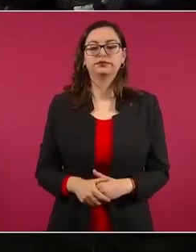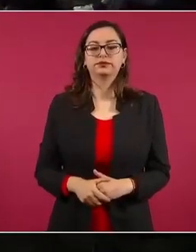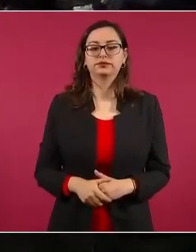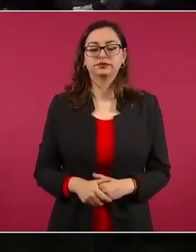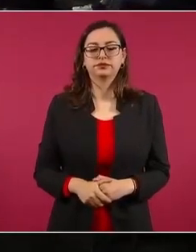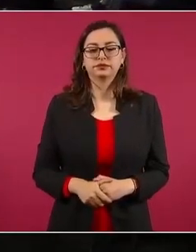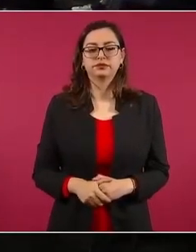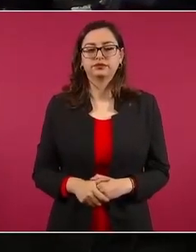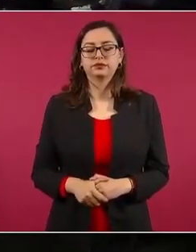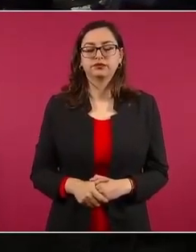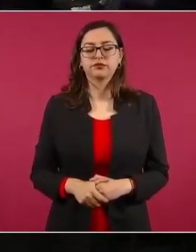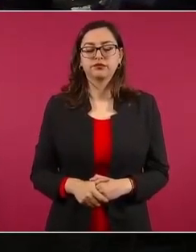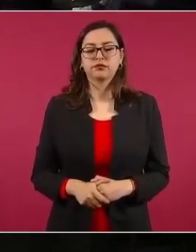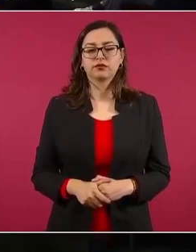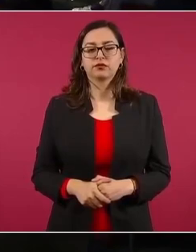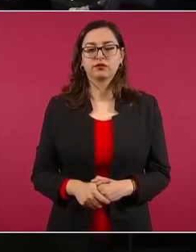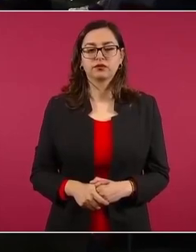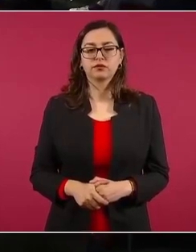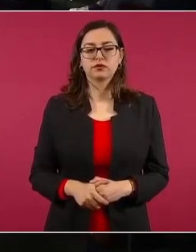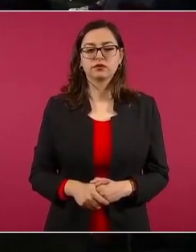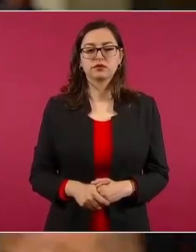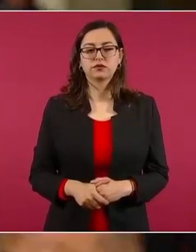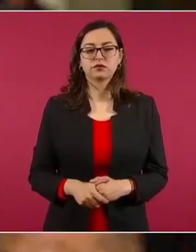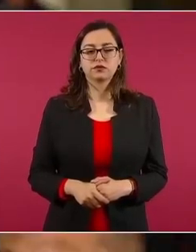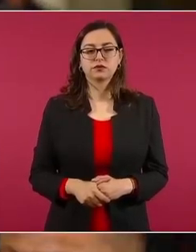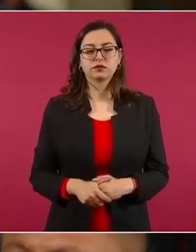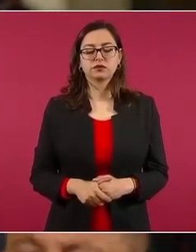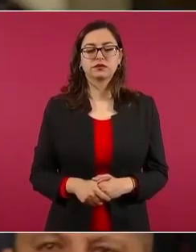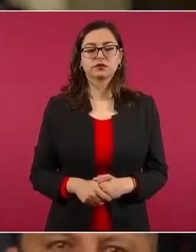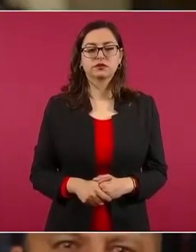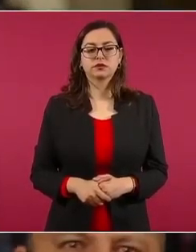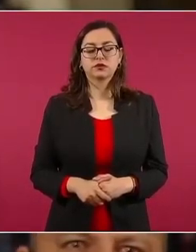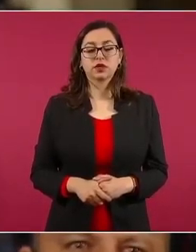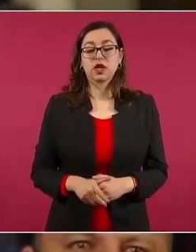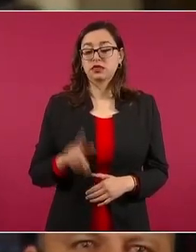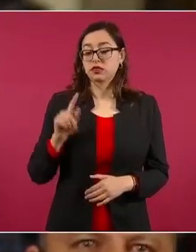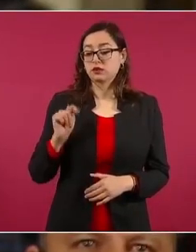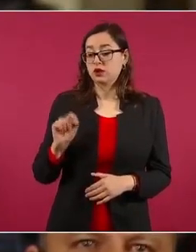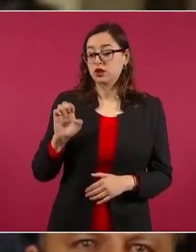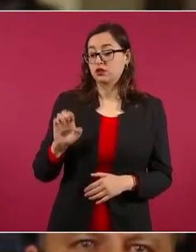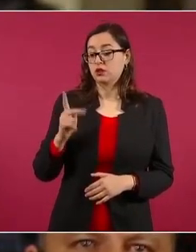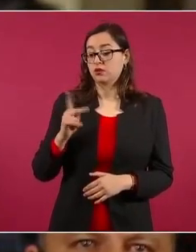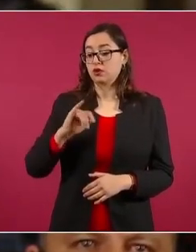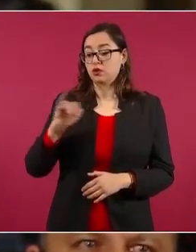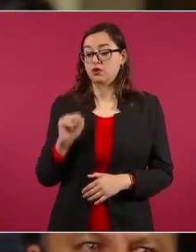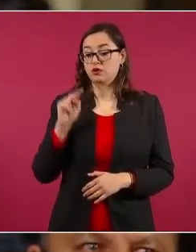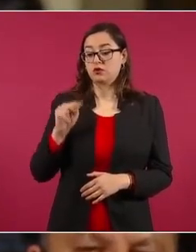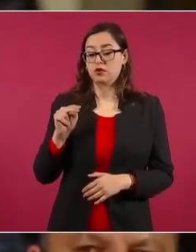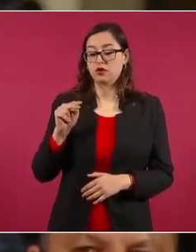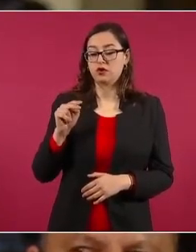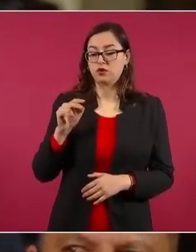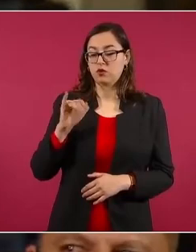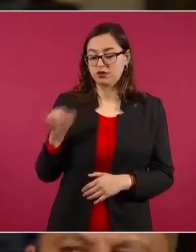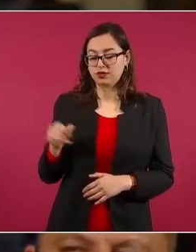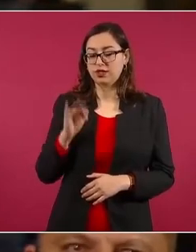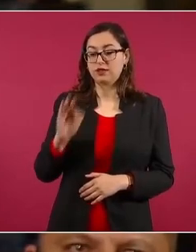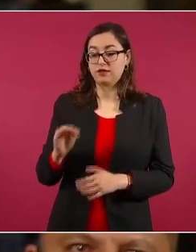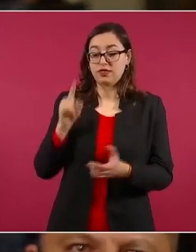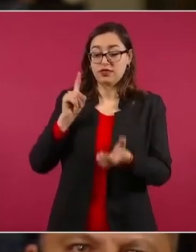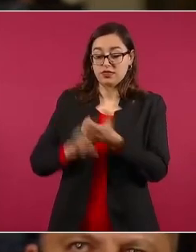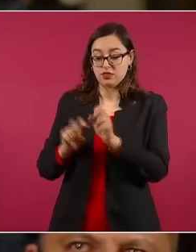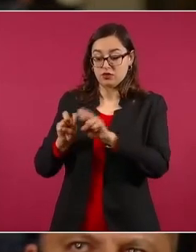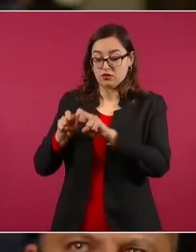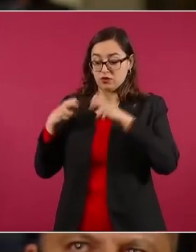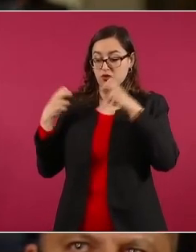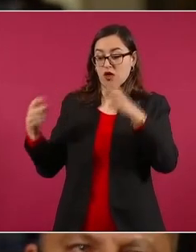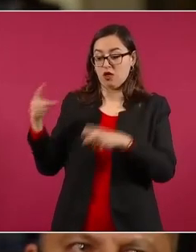de las decisiones que tomaron los magistrados del Tribunal Electoral del Poder Judicial de la Federación. Ya ratificaron al